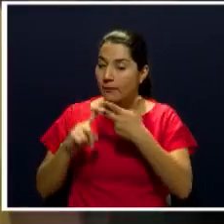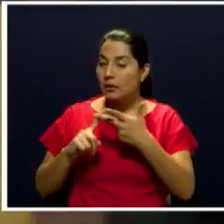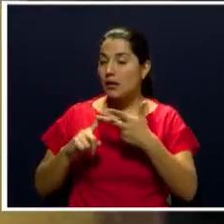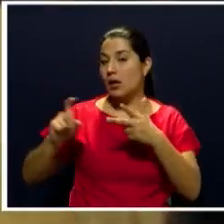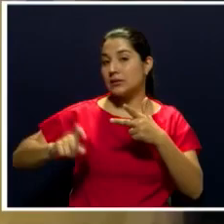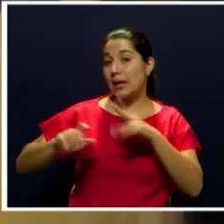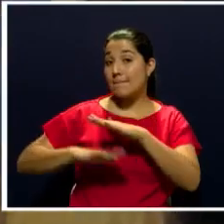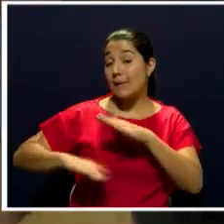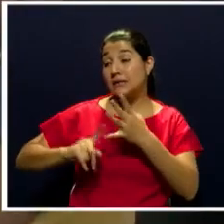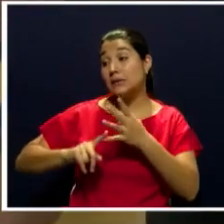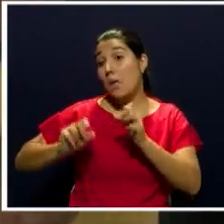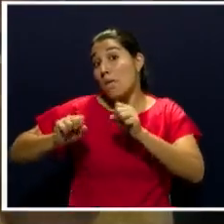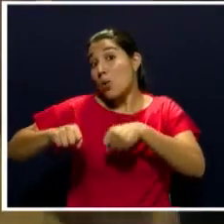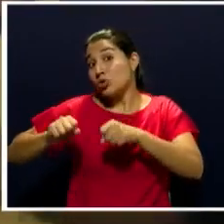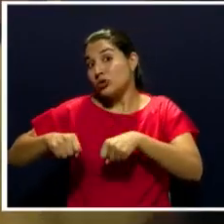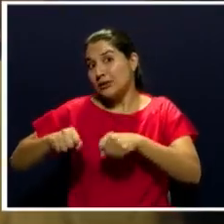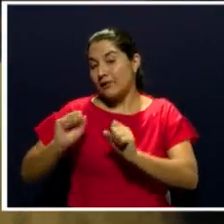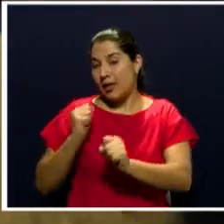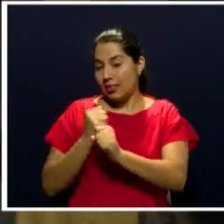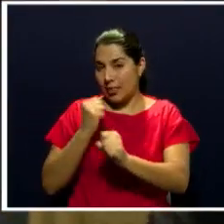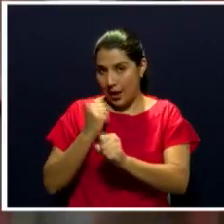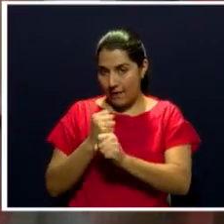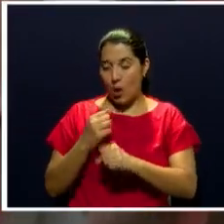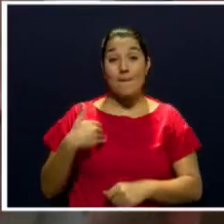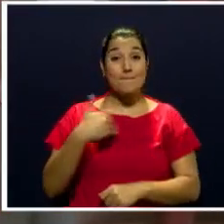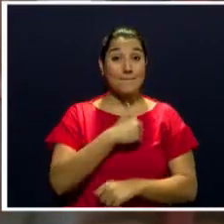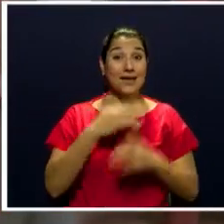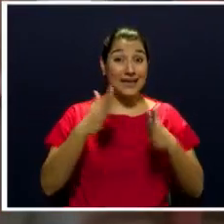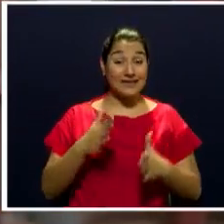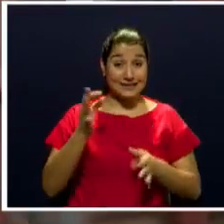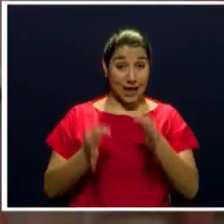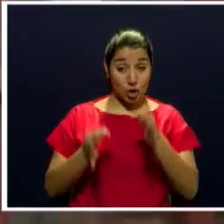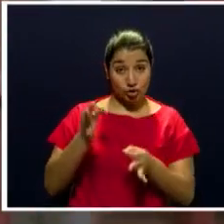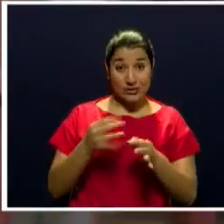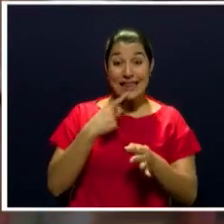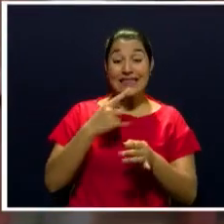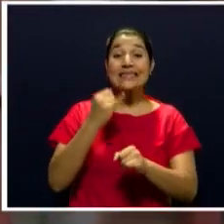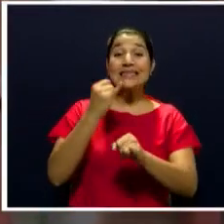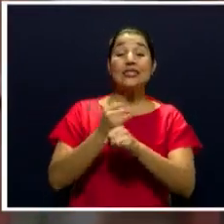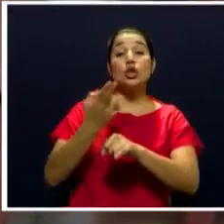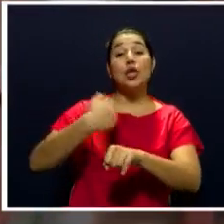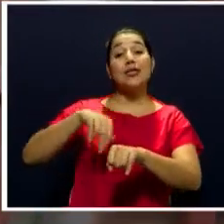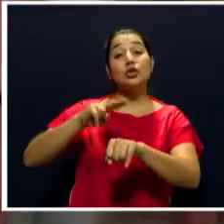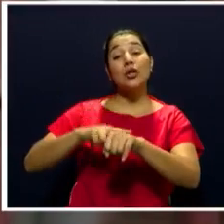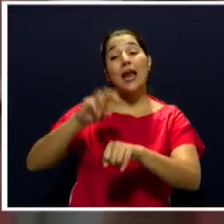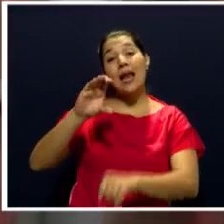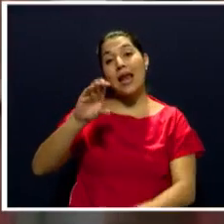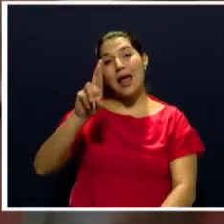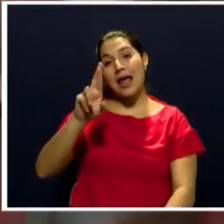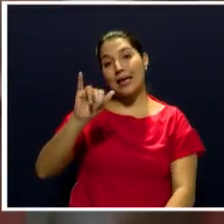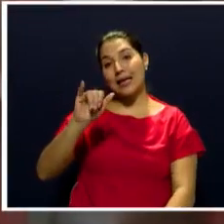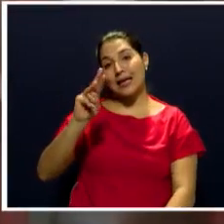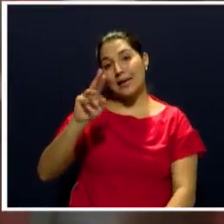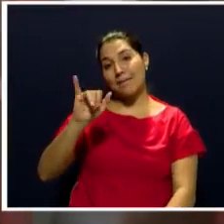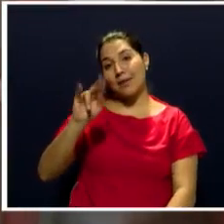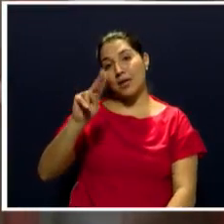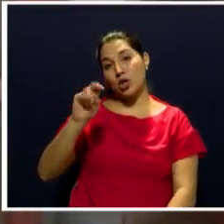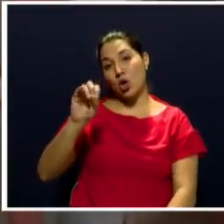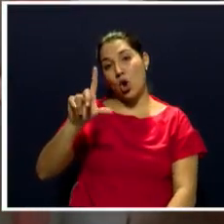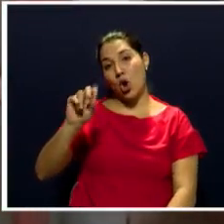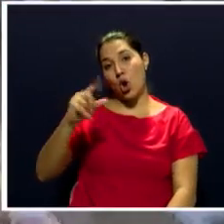de empleo. La ministra de Justicia y Paz, Fiorella Salazar, aseguró que el Instituto Nacional de Criminología será el encargado de analizar los casos